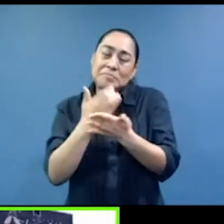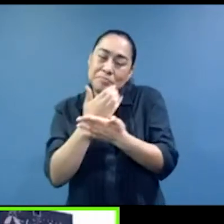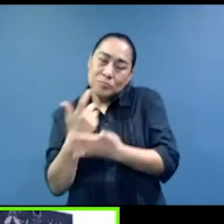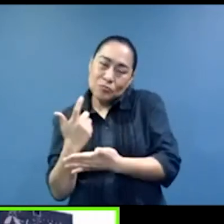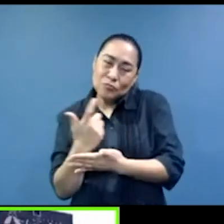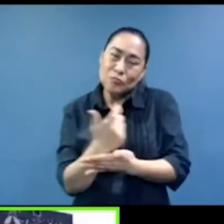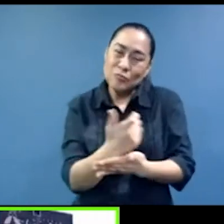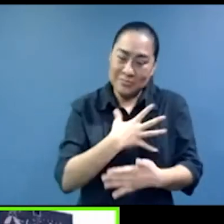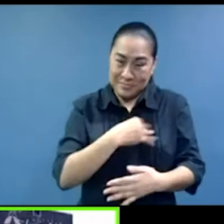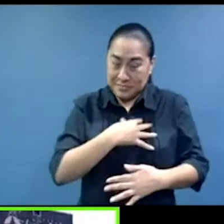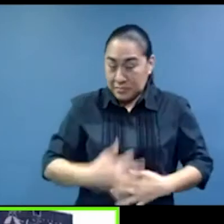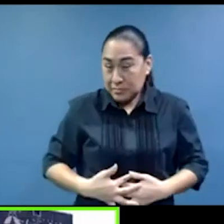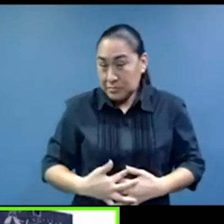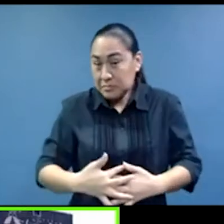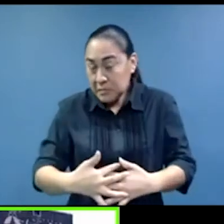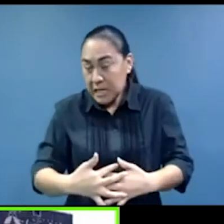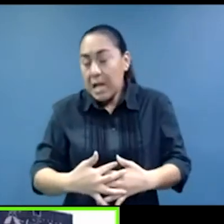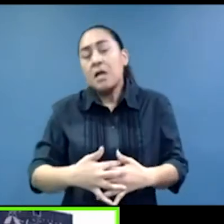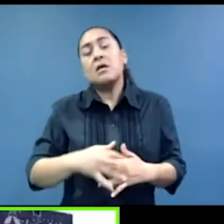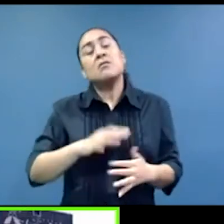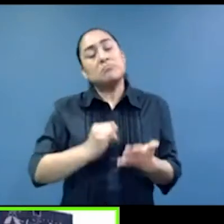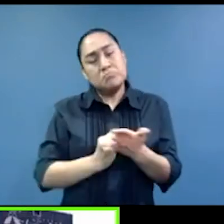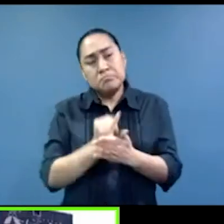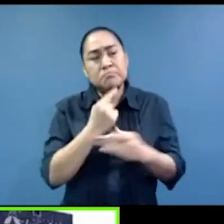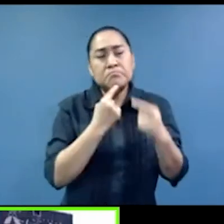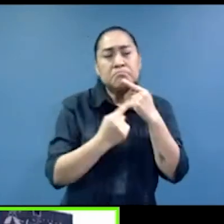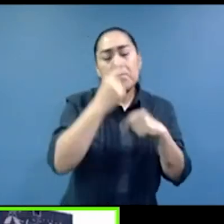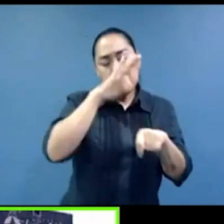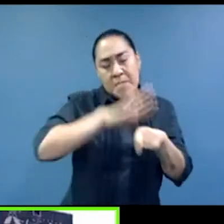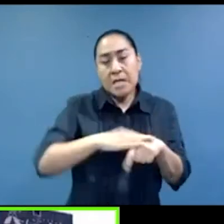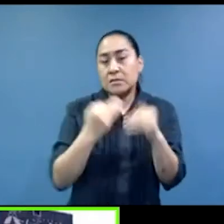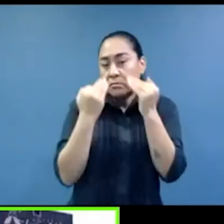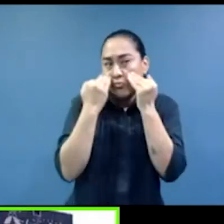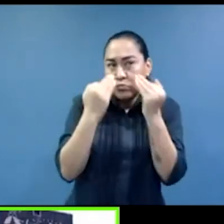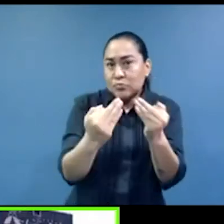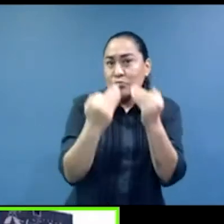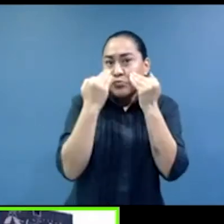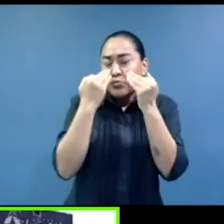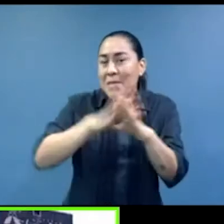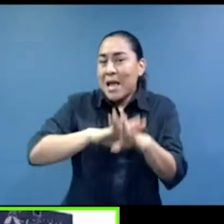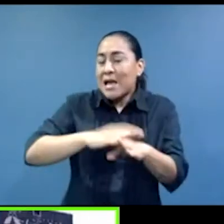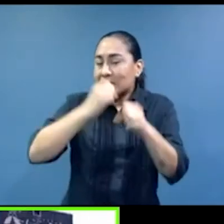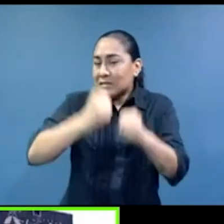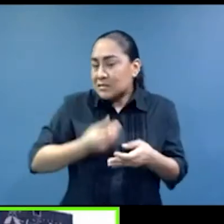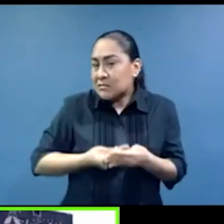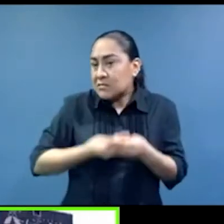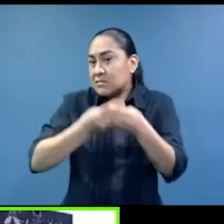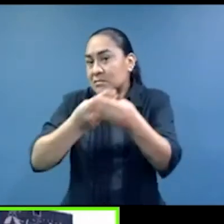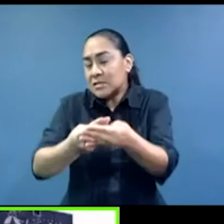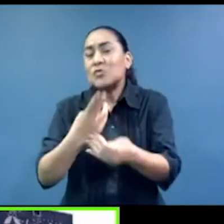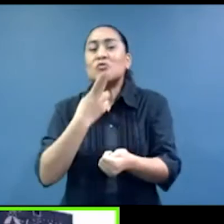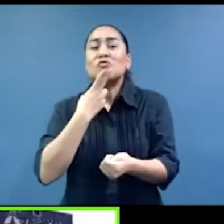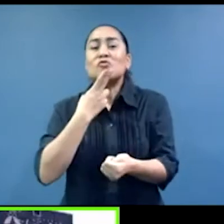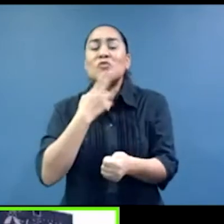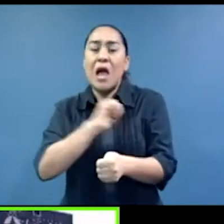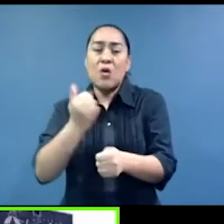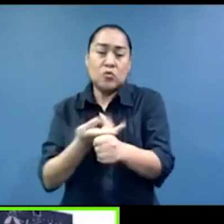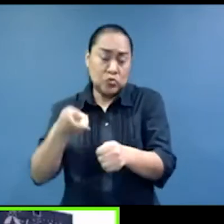pues llegue más evidencia y en un momento dado se aplique en lo clínico, ¿no? Entonces, tenemos